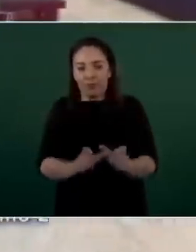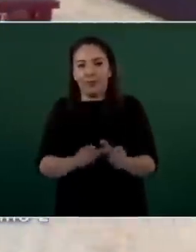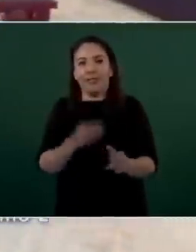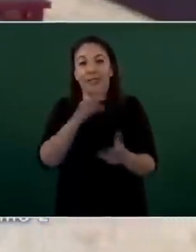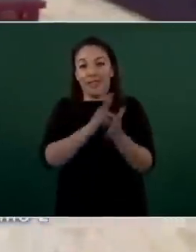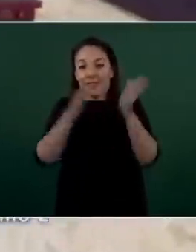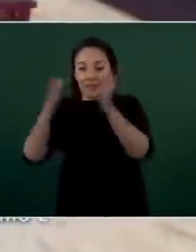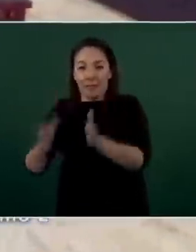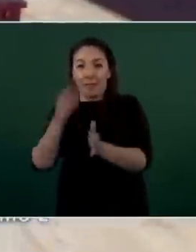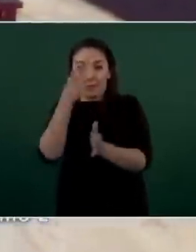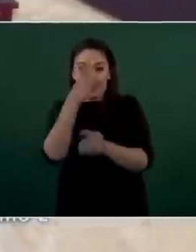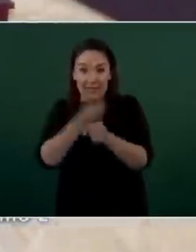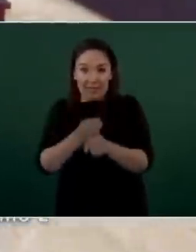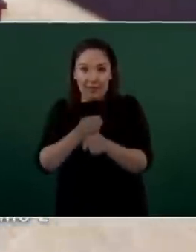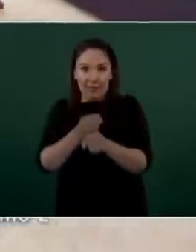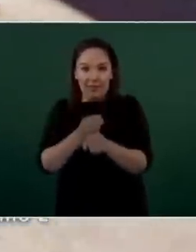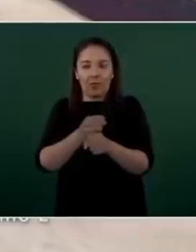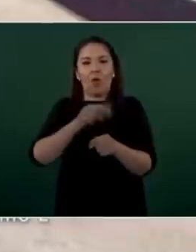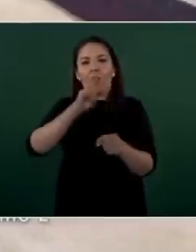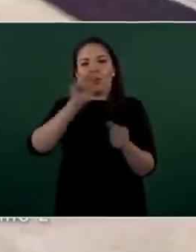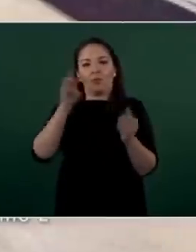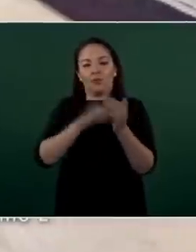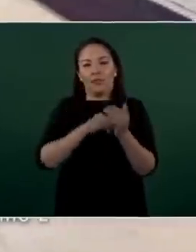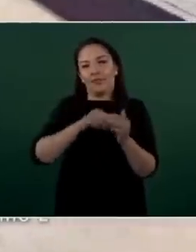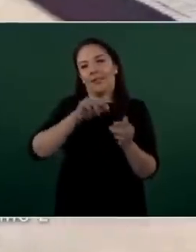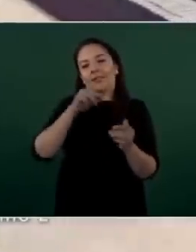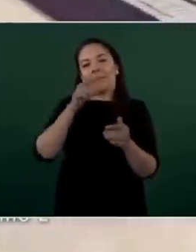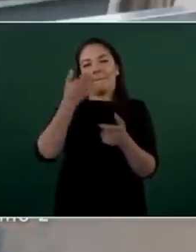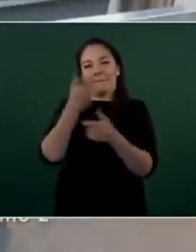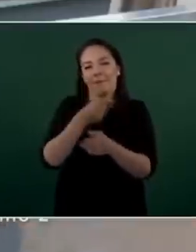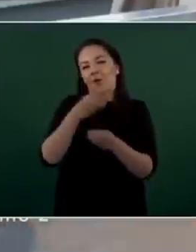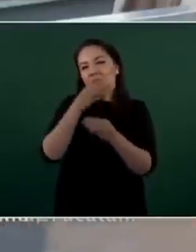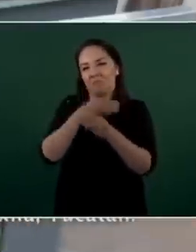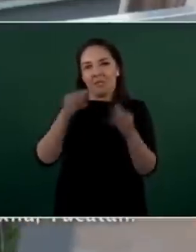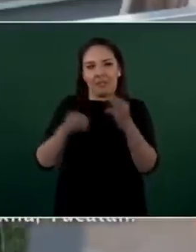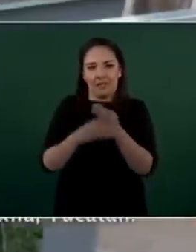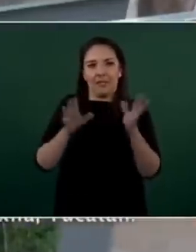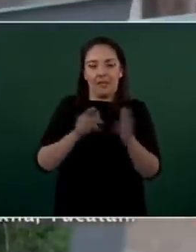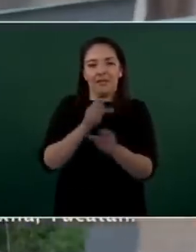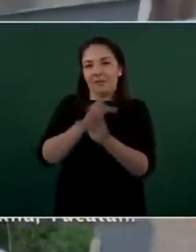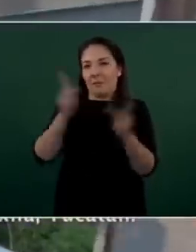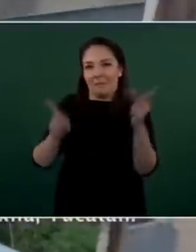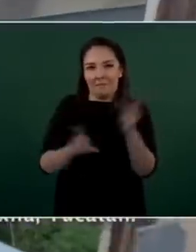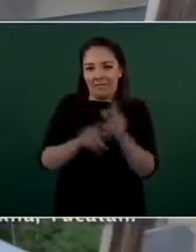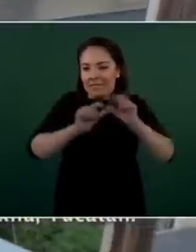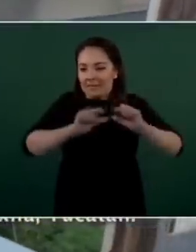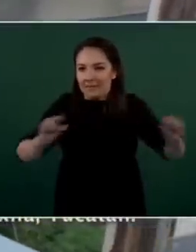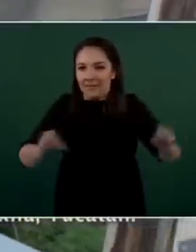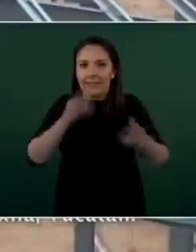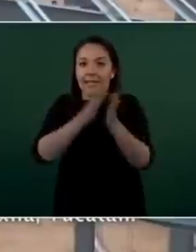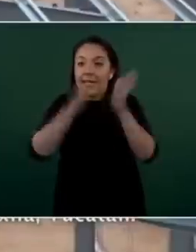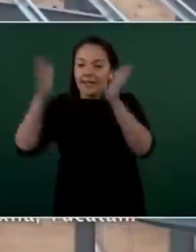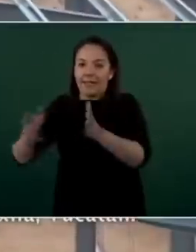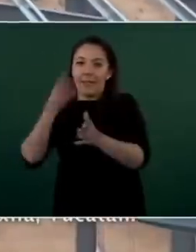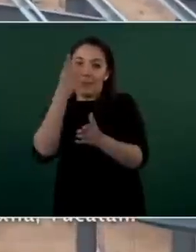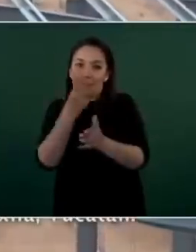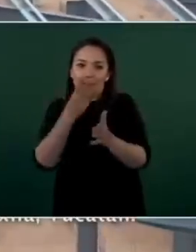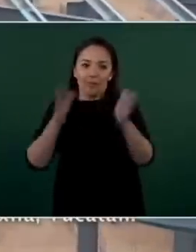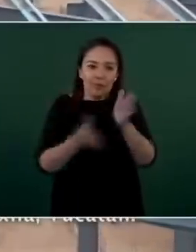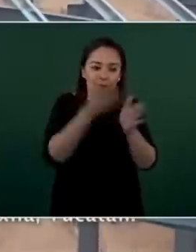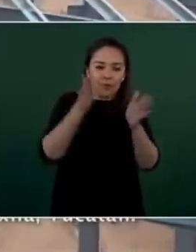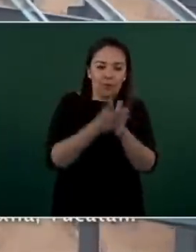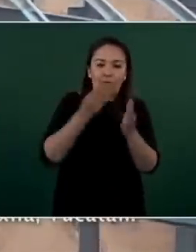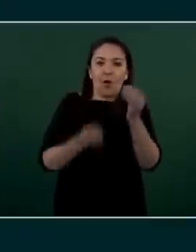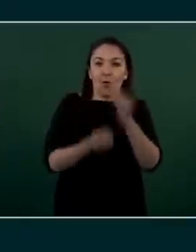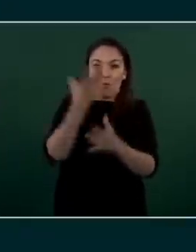350 mil 934 piezas y en el tramo 3 continuamos con la construcción de una nueva planta si la